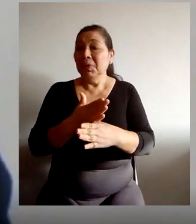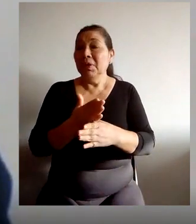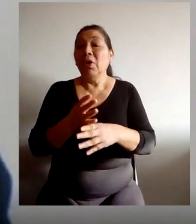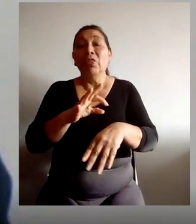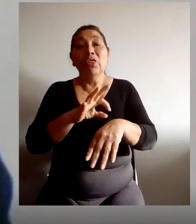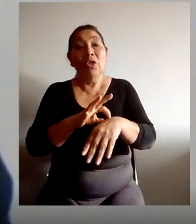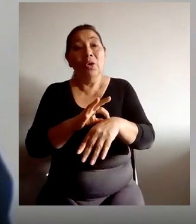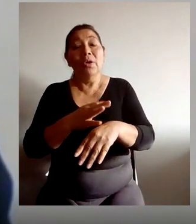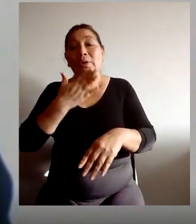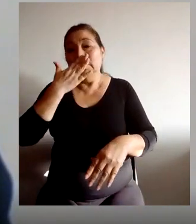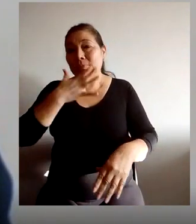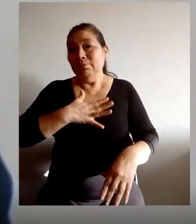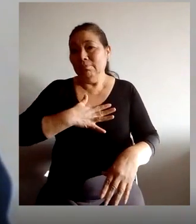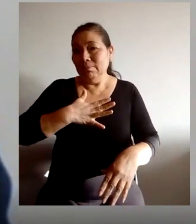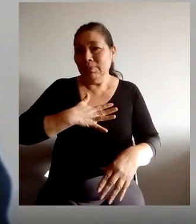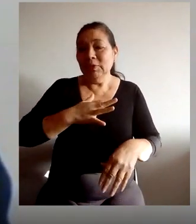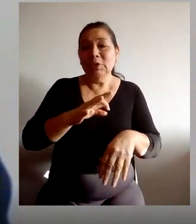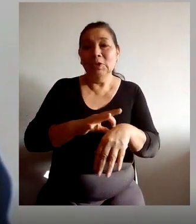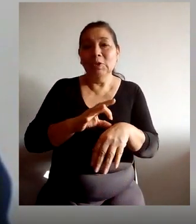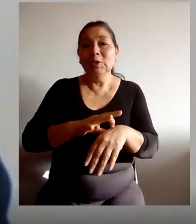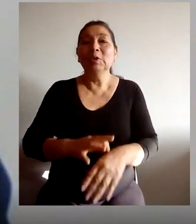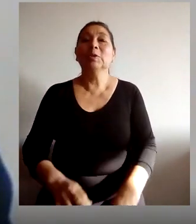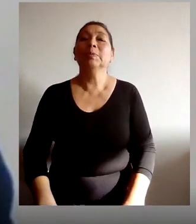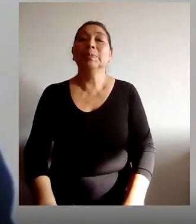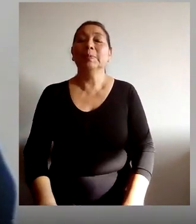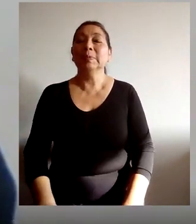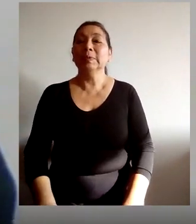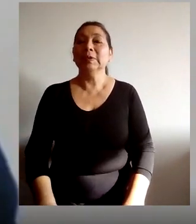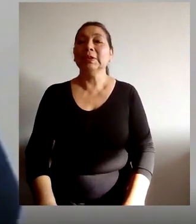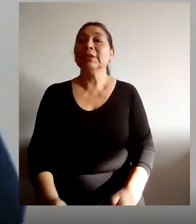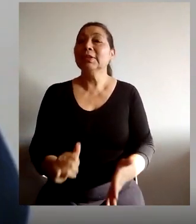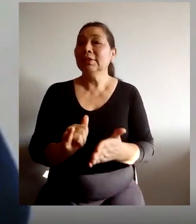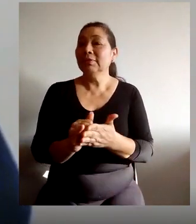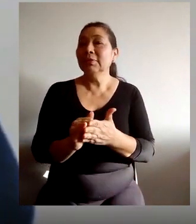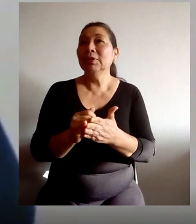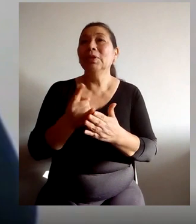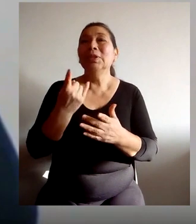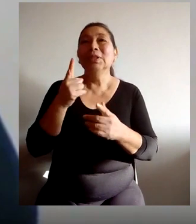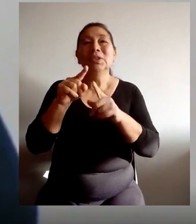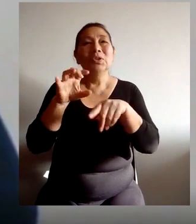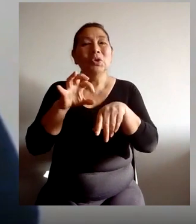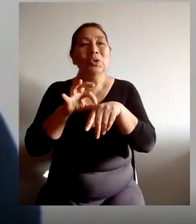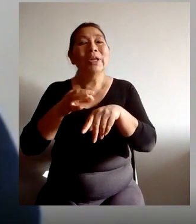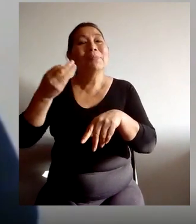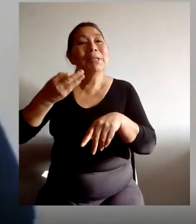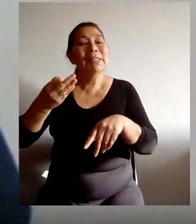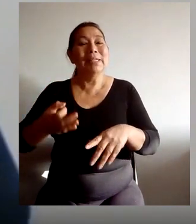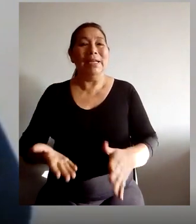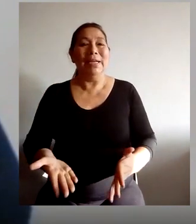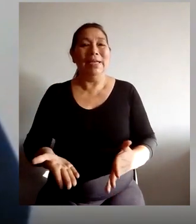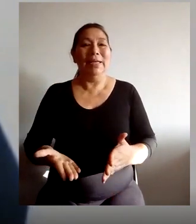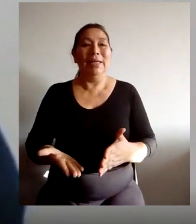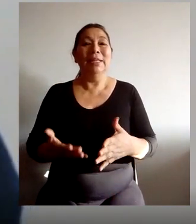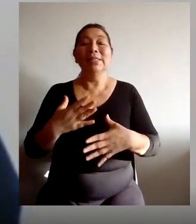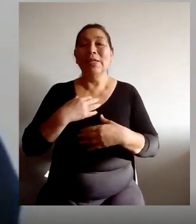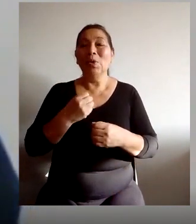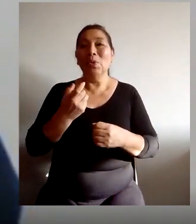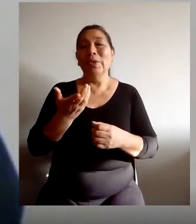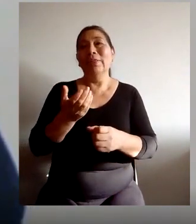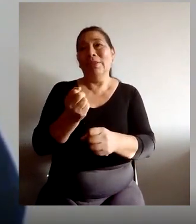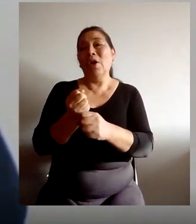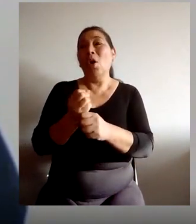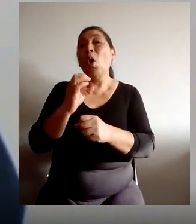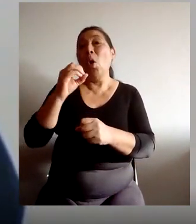radiólogos y con especialidad en salud ocupacional. Y esto es una práctica distinta a la que realiza un médico